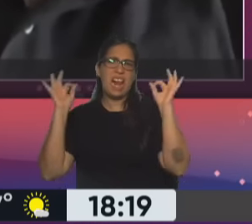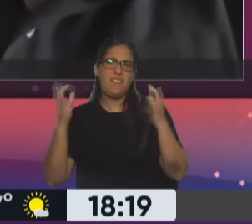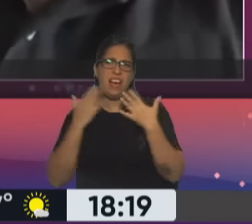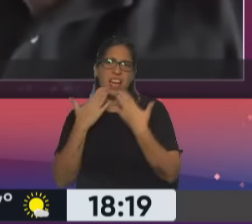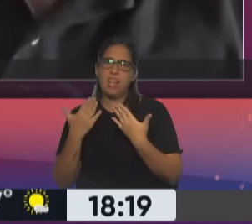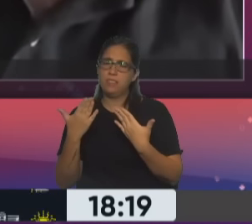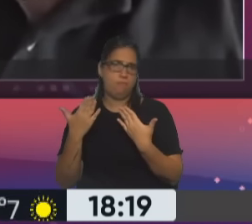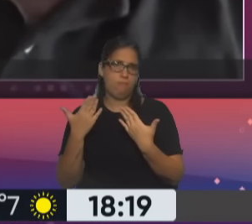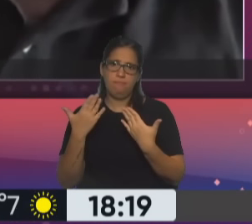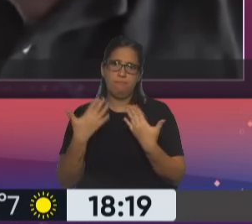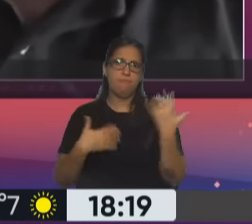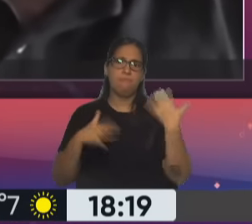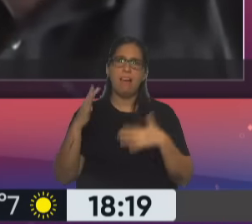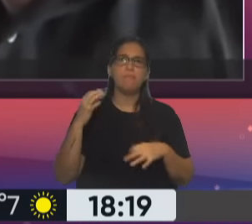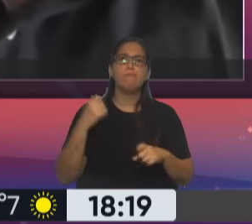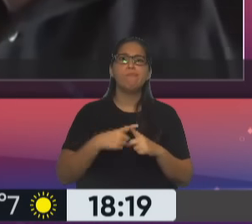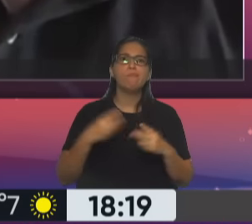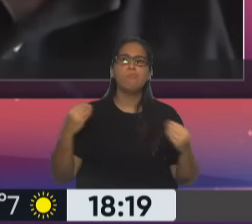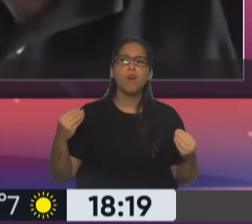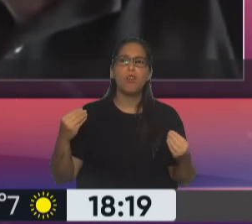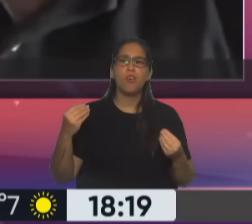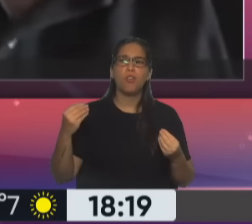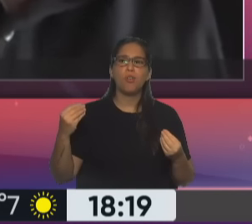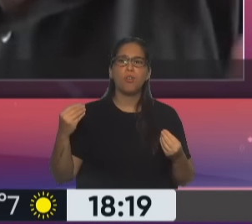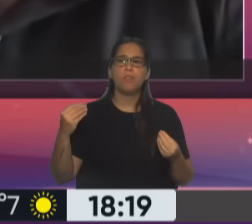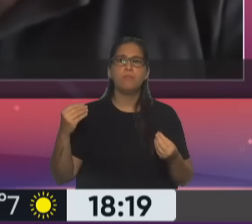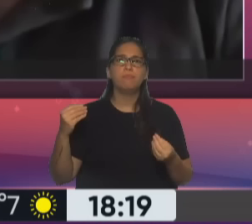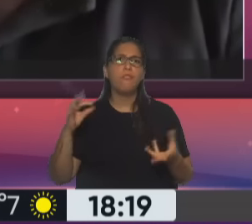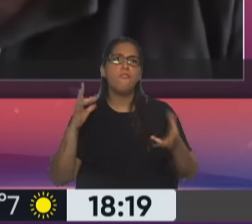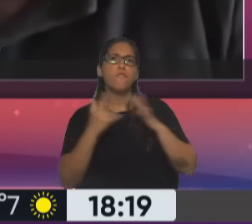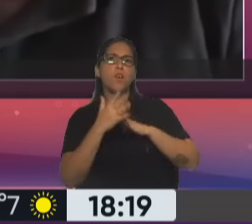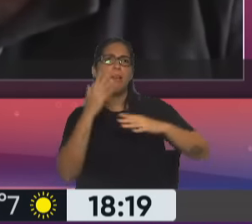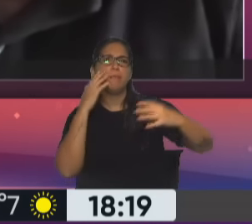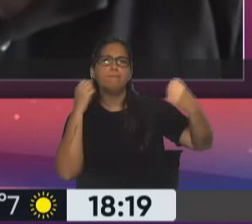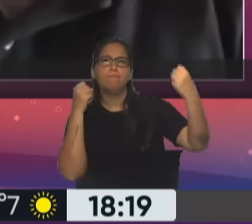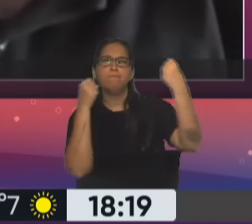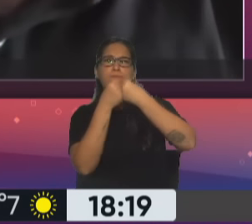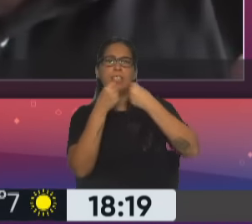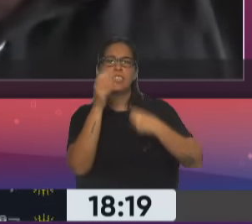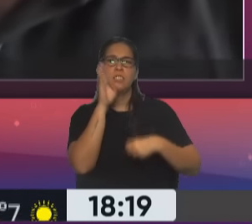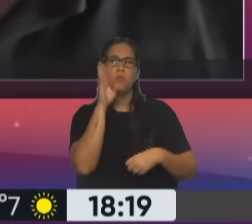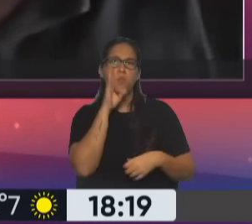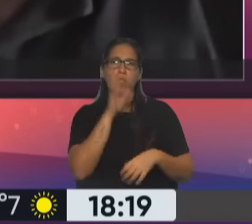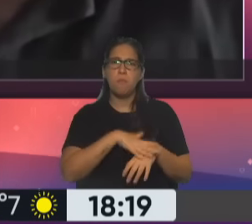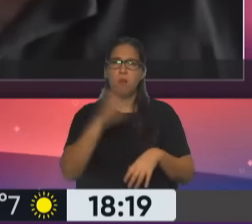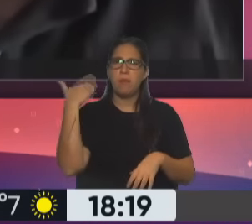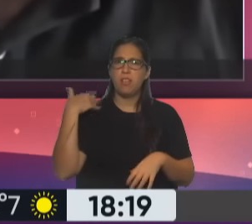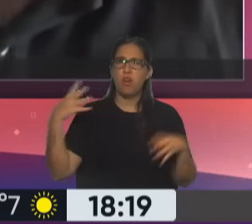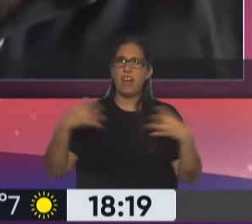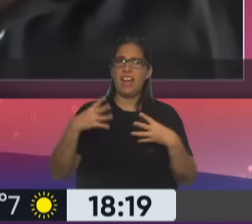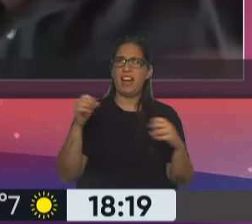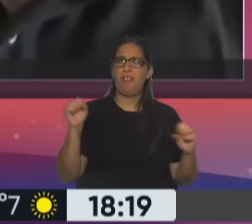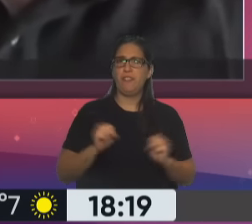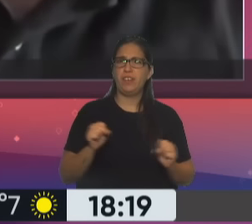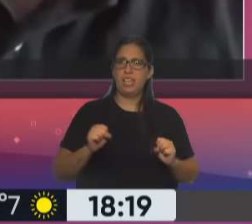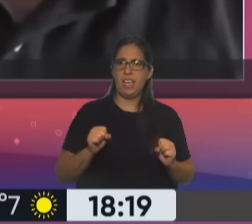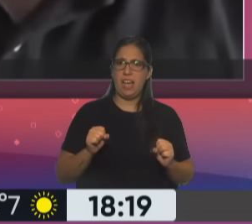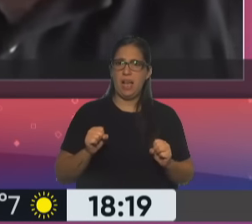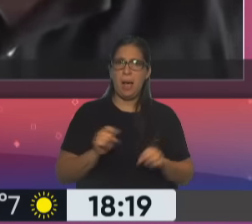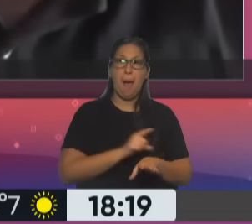principalmente por la posición estratégica que tenía frente a los Estados Unidos en el medio de la Guerra Fría. Digo, no tenía los misiles, no están los misiles ahí por